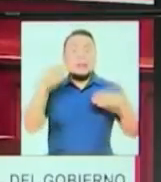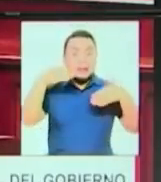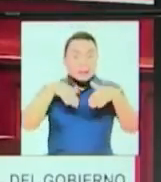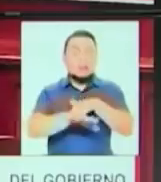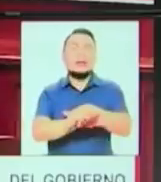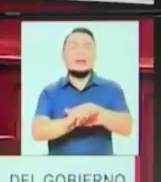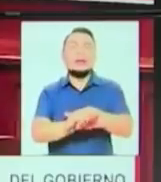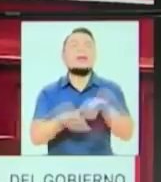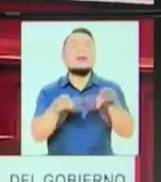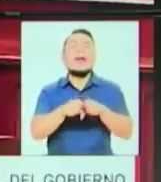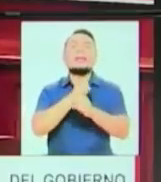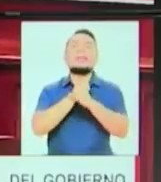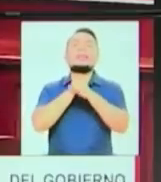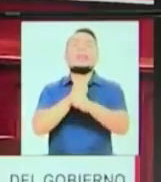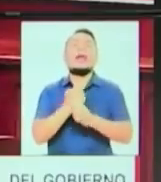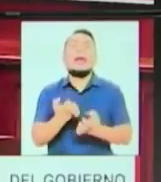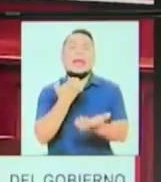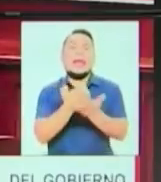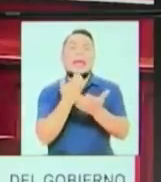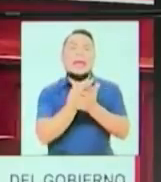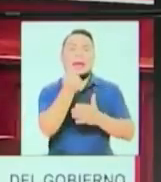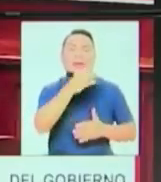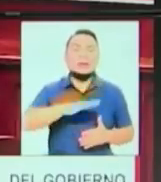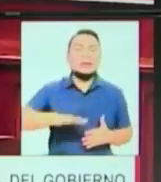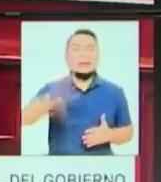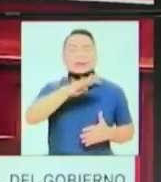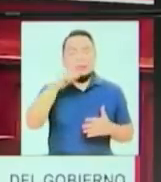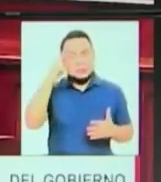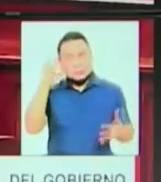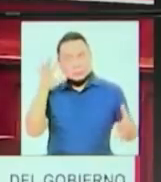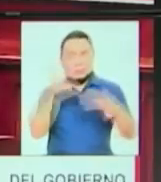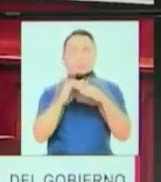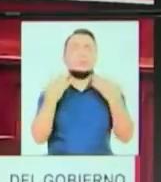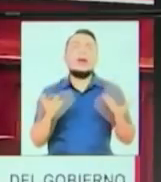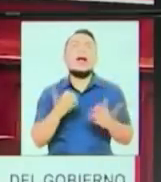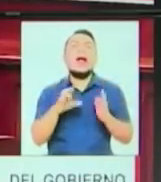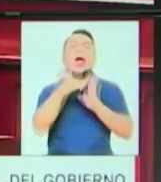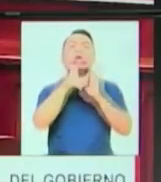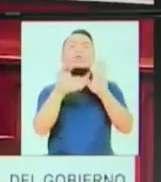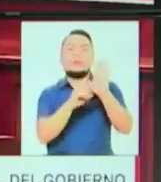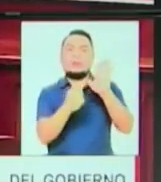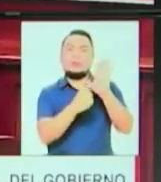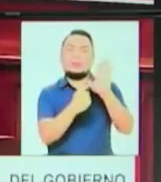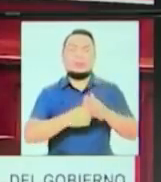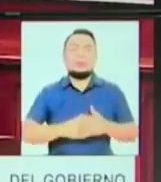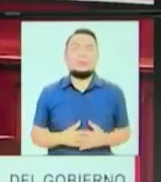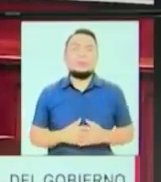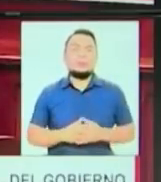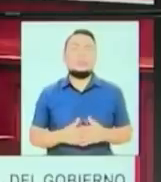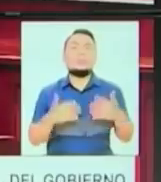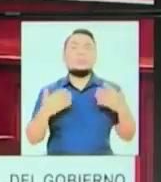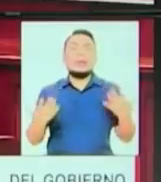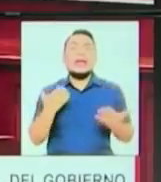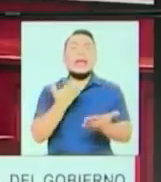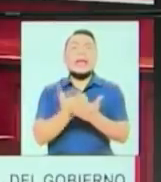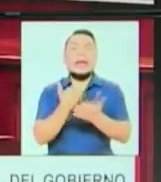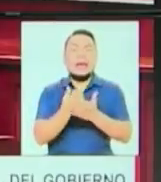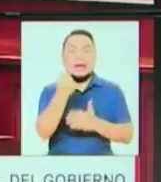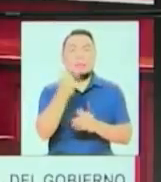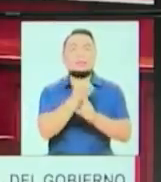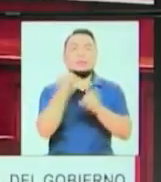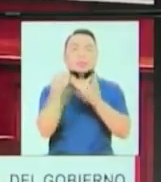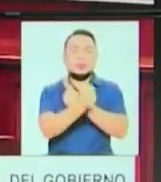Entonces, ese es todo un tema, porque para poder hacer eso se tienen que dar códigos de SNIP a las empresas. ¿Qué cosa? La